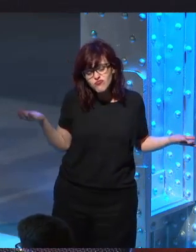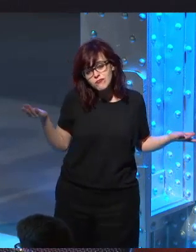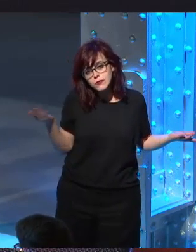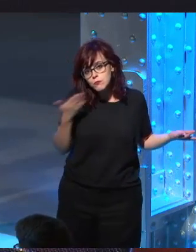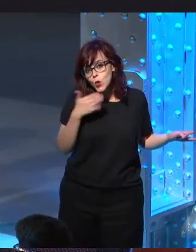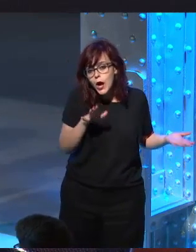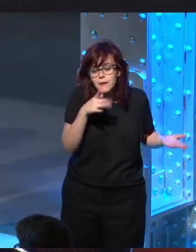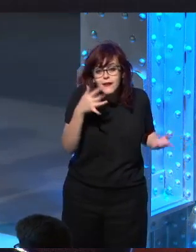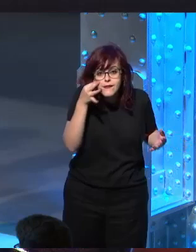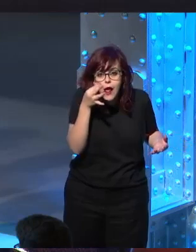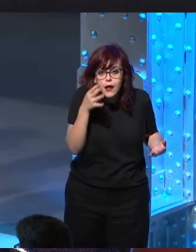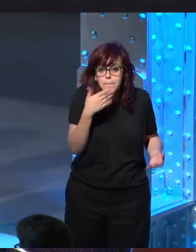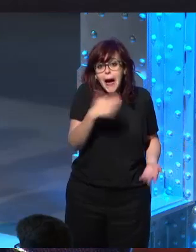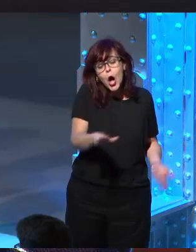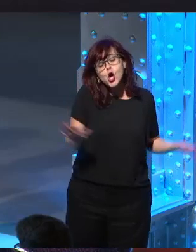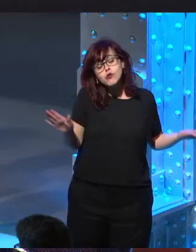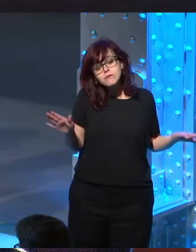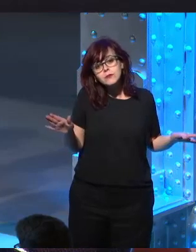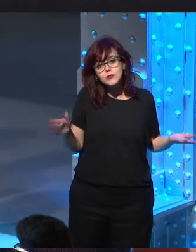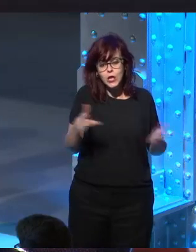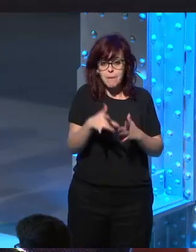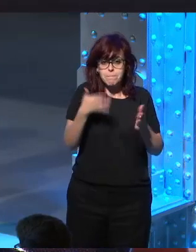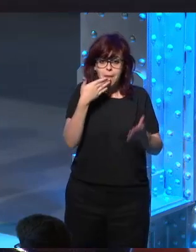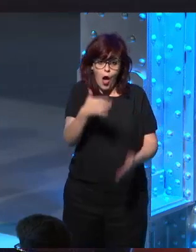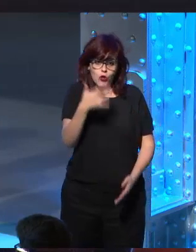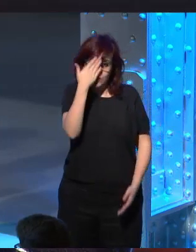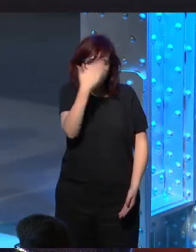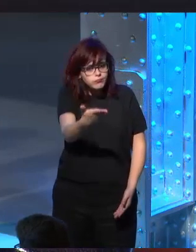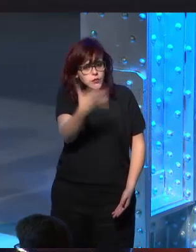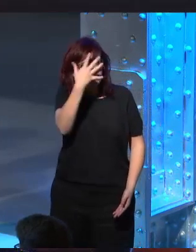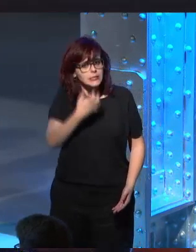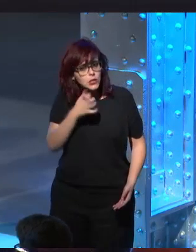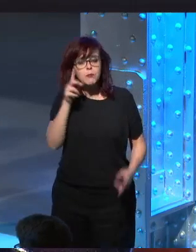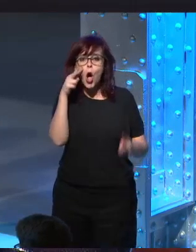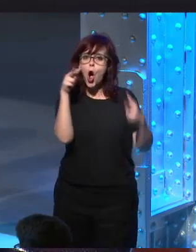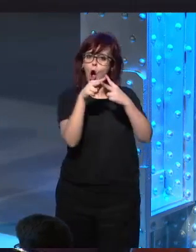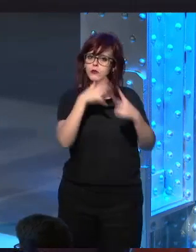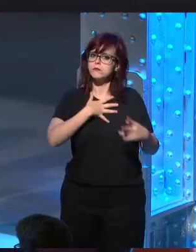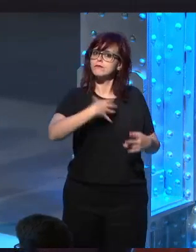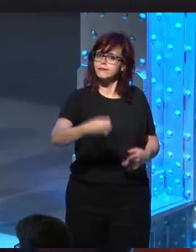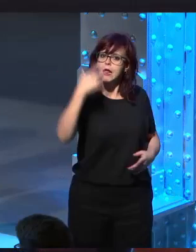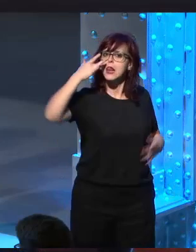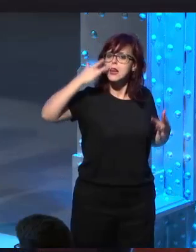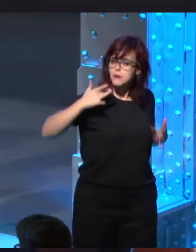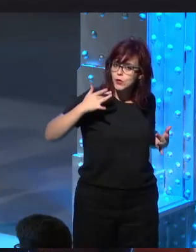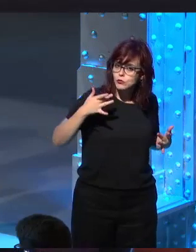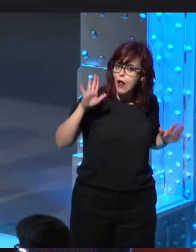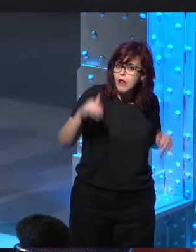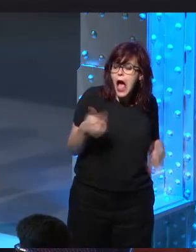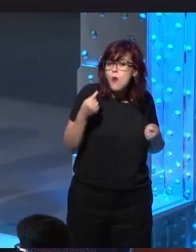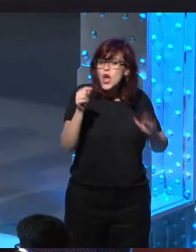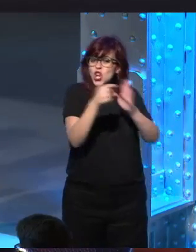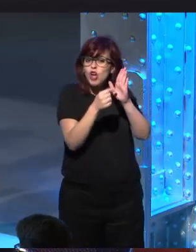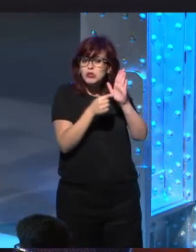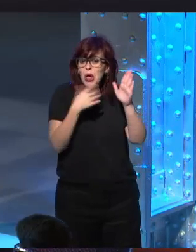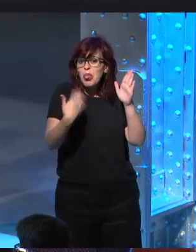¿Qué era mi objetivo? Que fueran majos. Majo quiere decir honrado, noble, que mira los ojos, que sea limpio. Majo. Entonces,